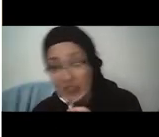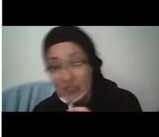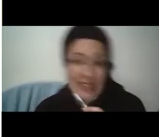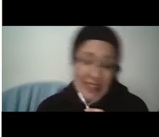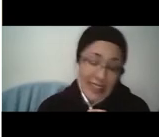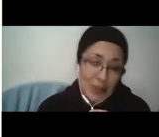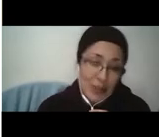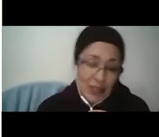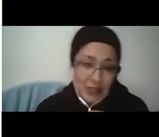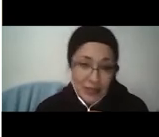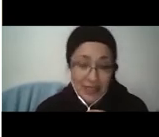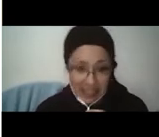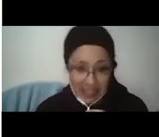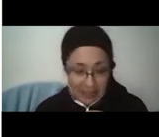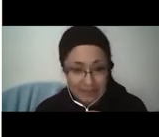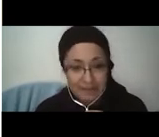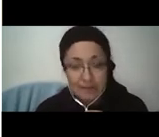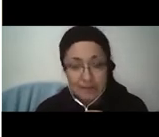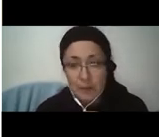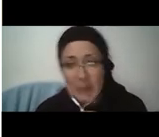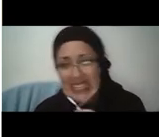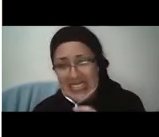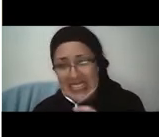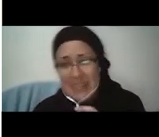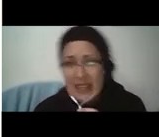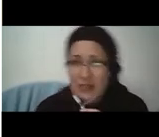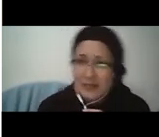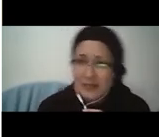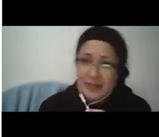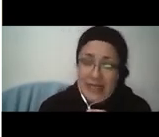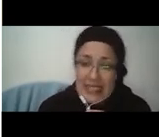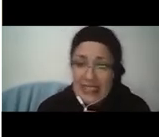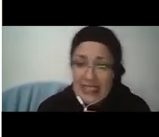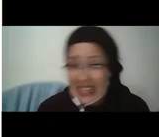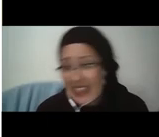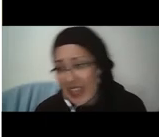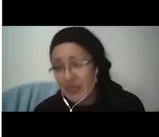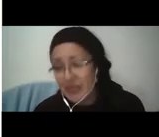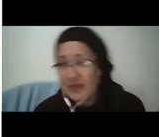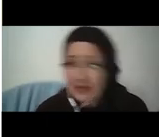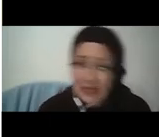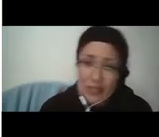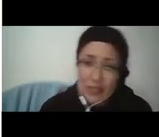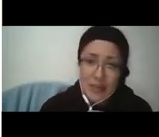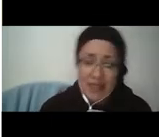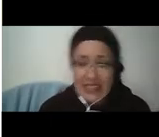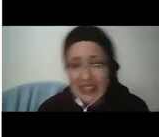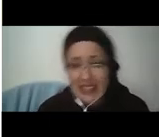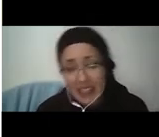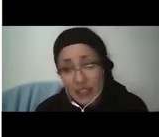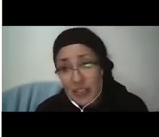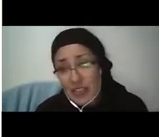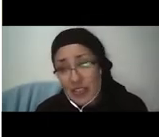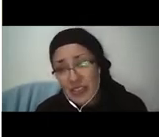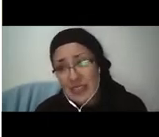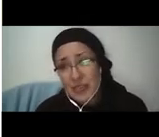del recuadro verde. Sin embargo, en este año, en el 2020,